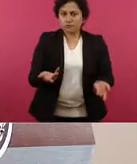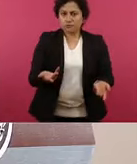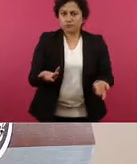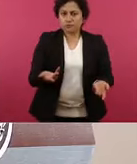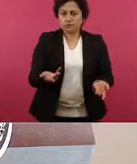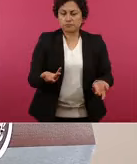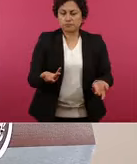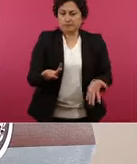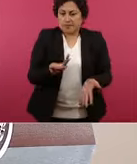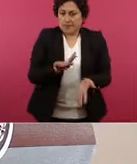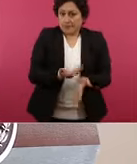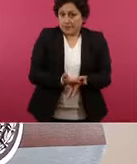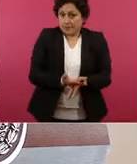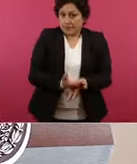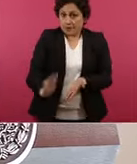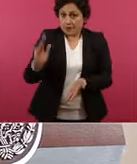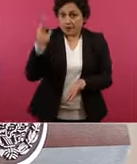Y además,